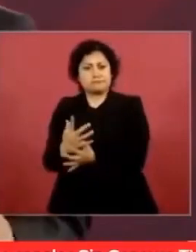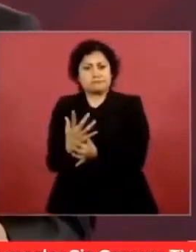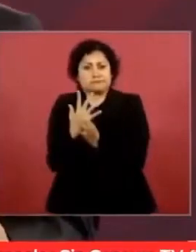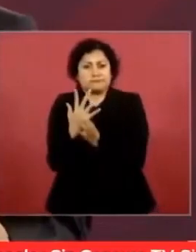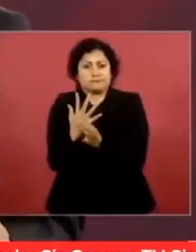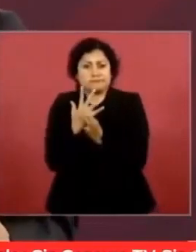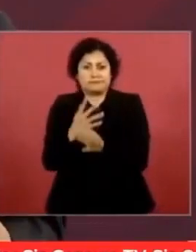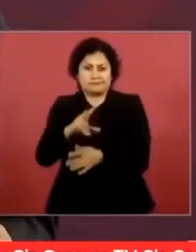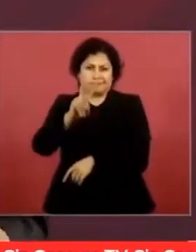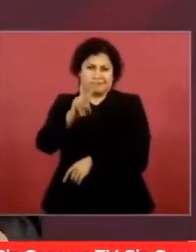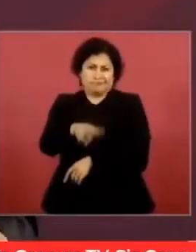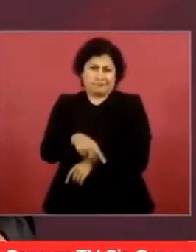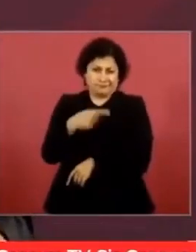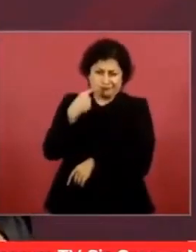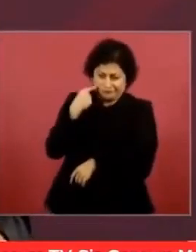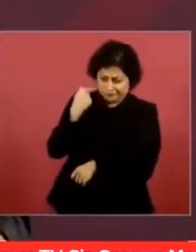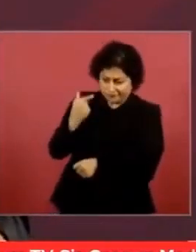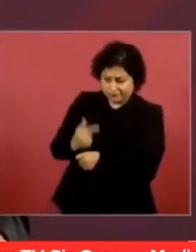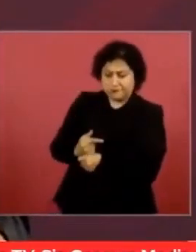truculento,